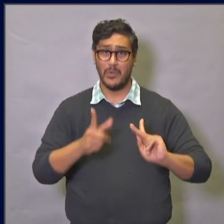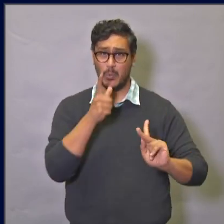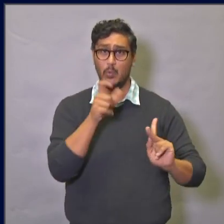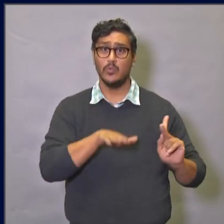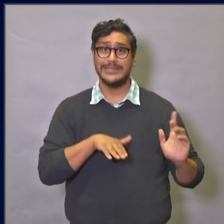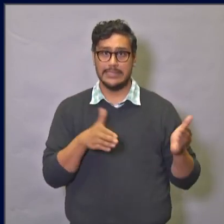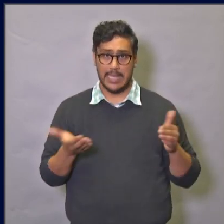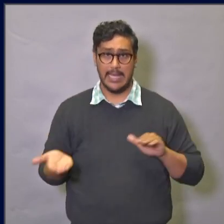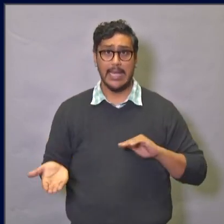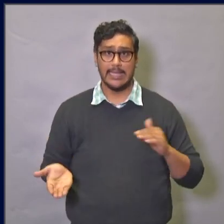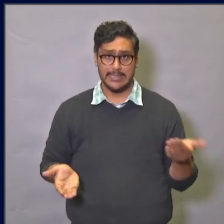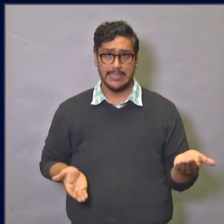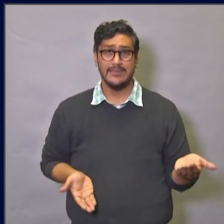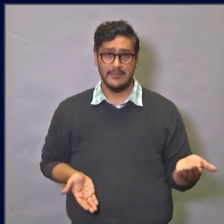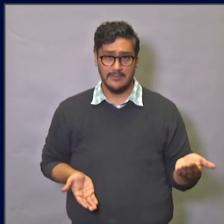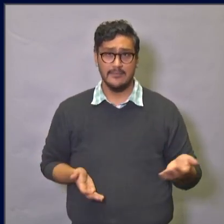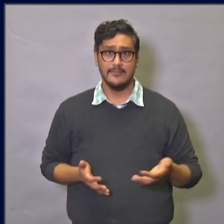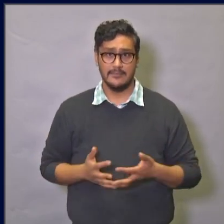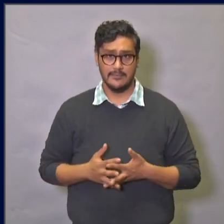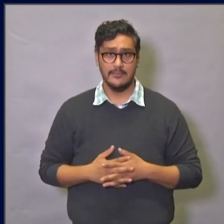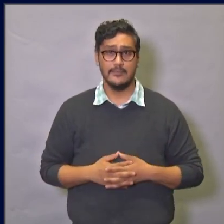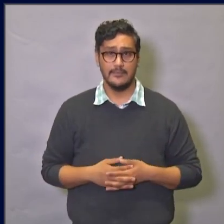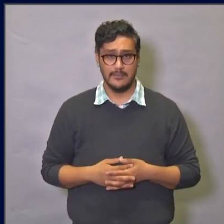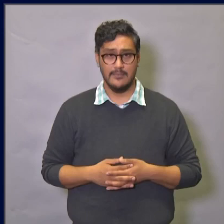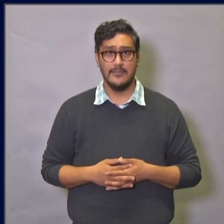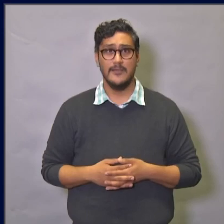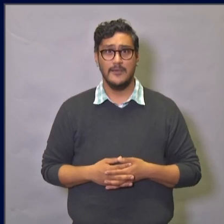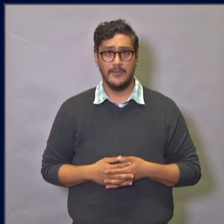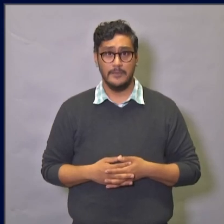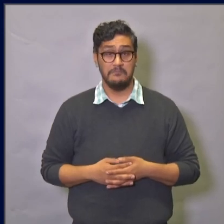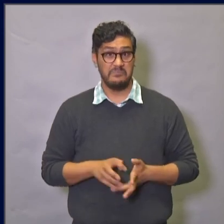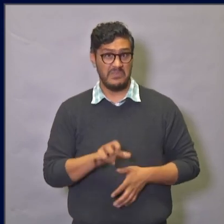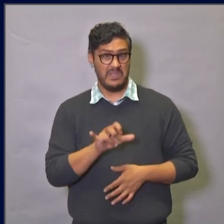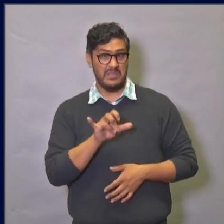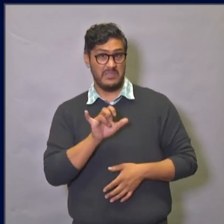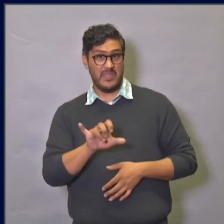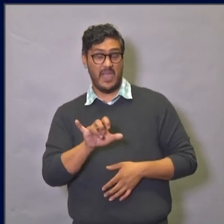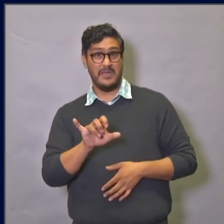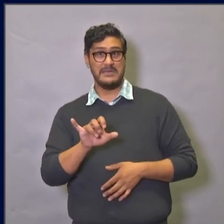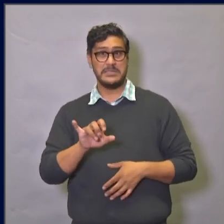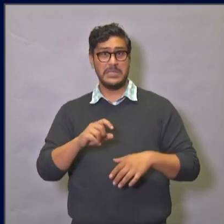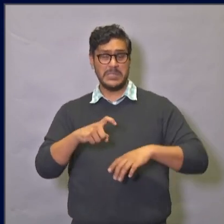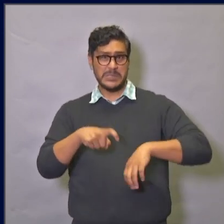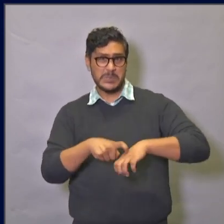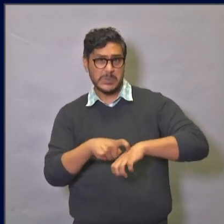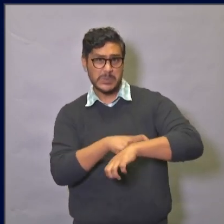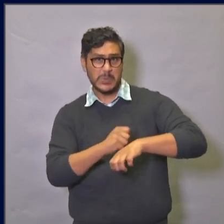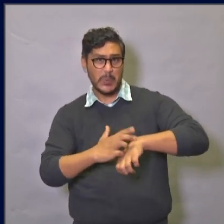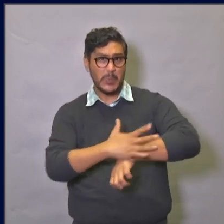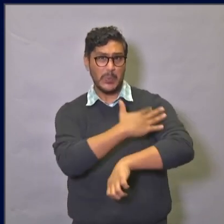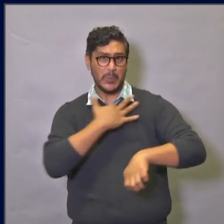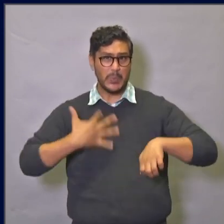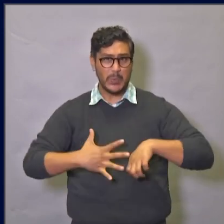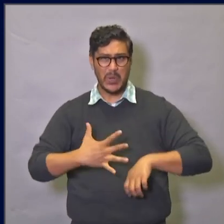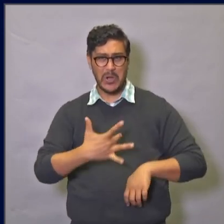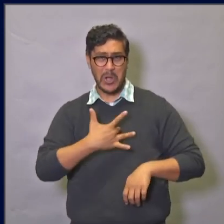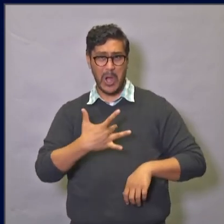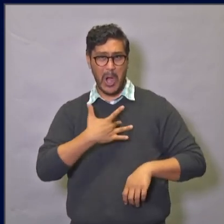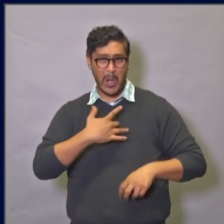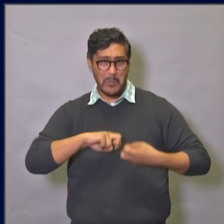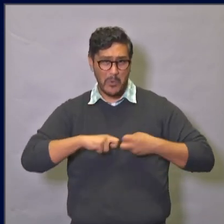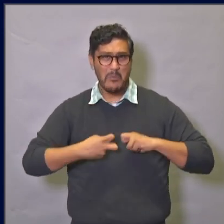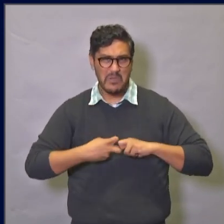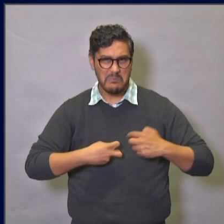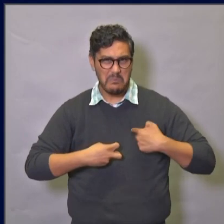por causas de COVID-19. Las condiciones neurológicas y las enfermedades cardiovasculares son del